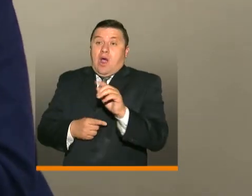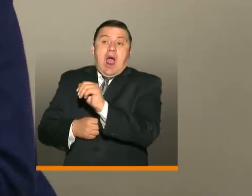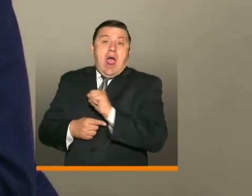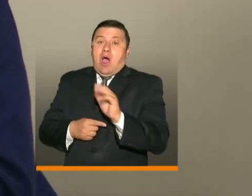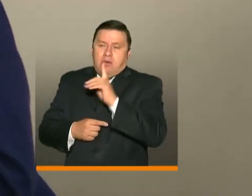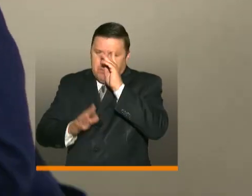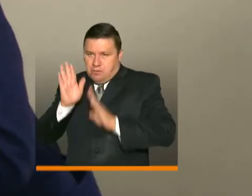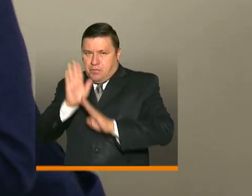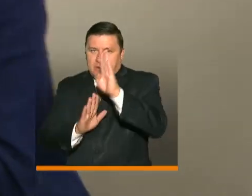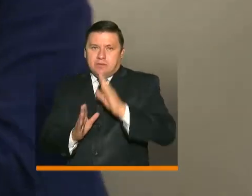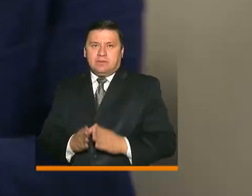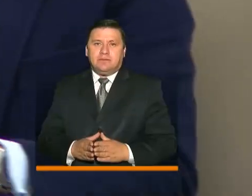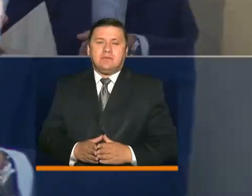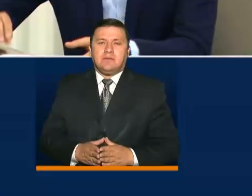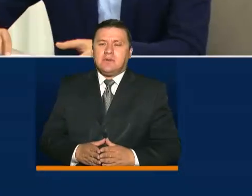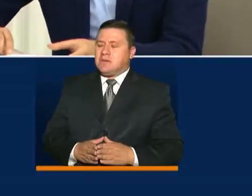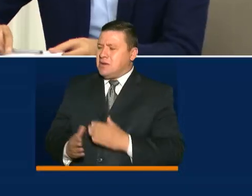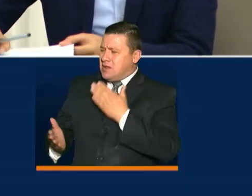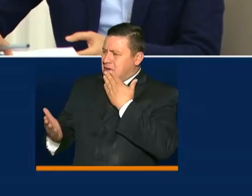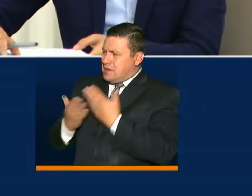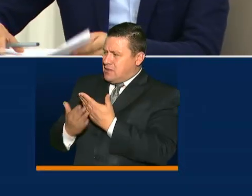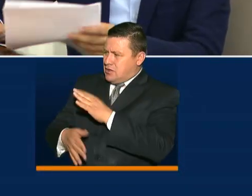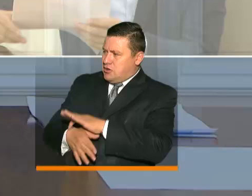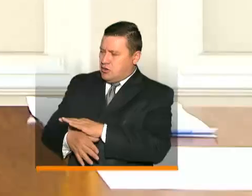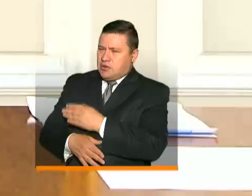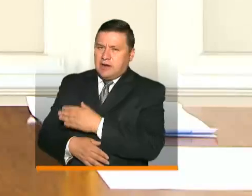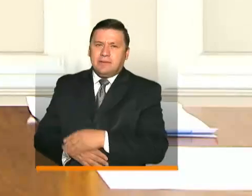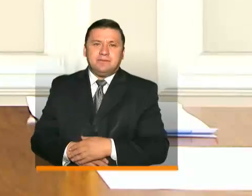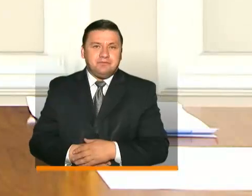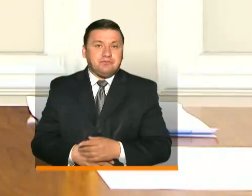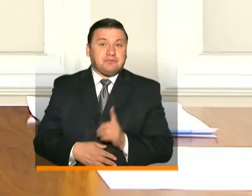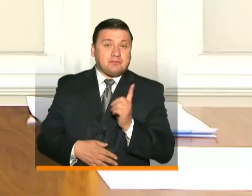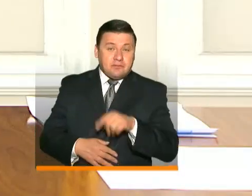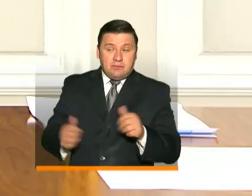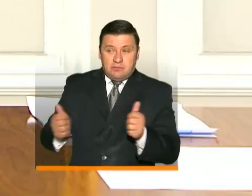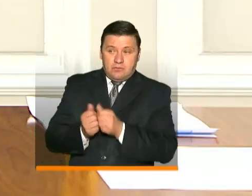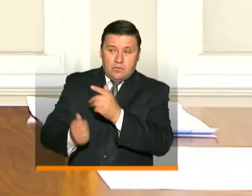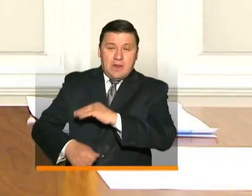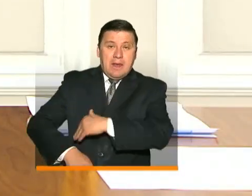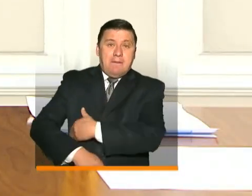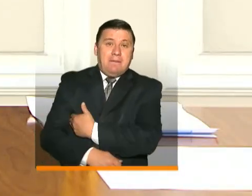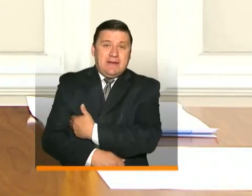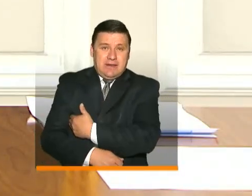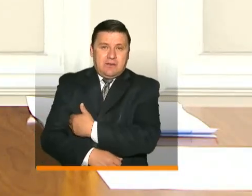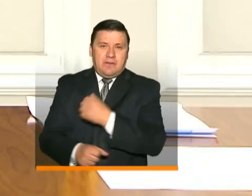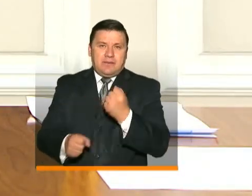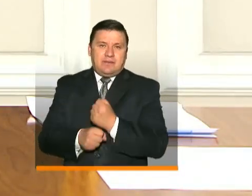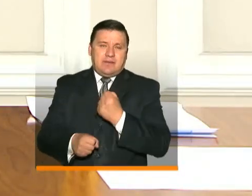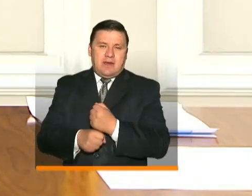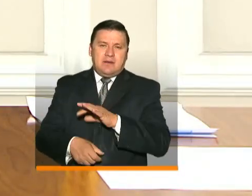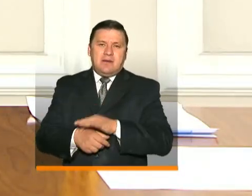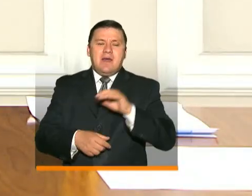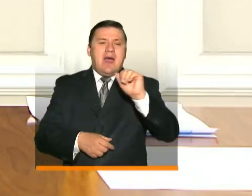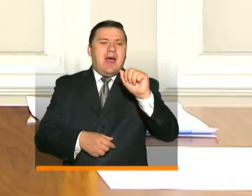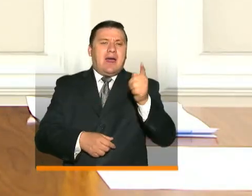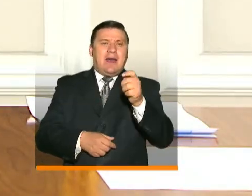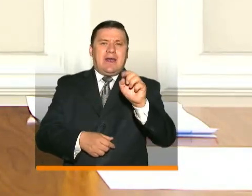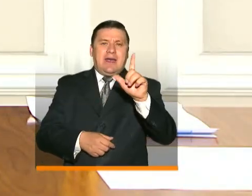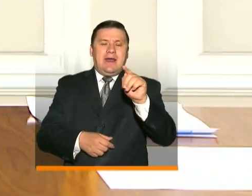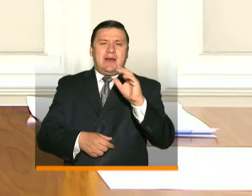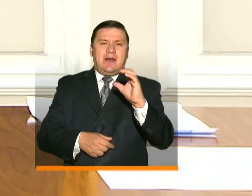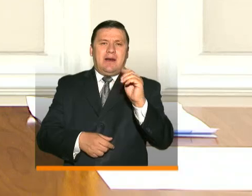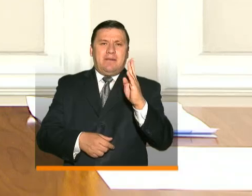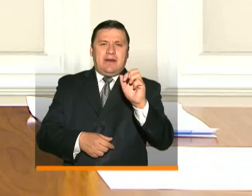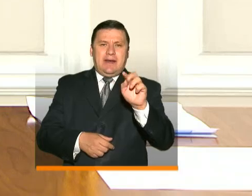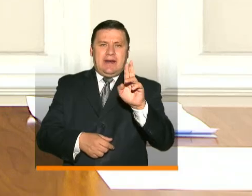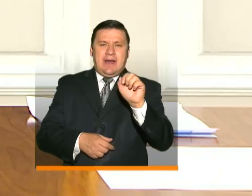para mujeres emprendedoras. Gracias, doctor Ignacio. Y también nos acompaña hoy el ministro de Trabajo, el doctor Ángel Custodio Cabrera.